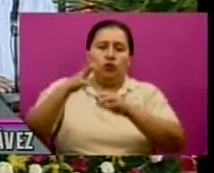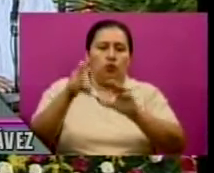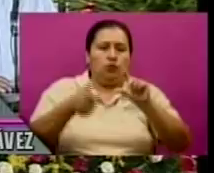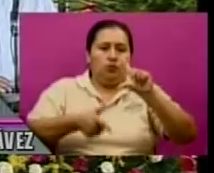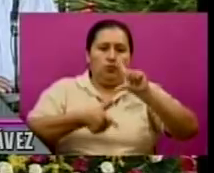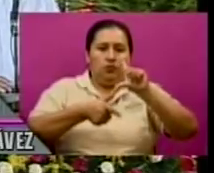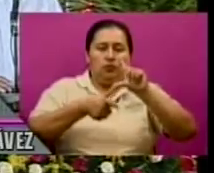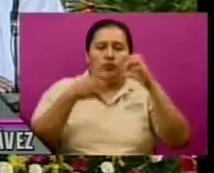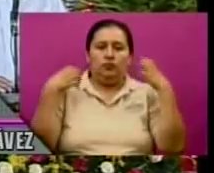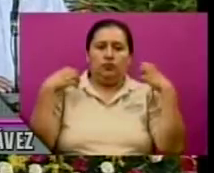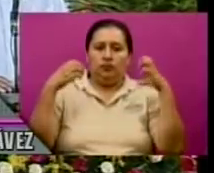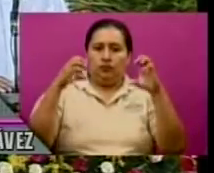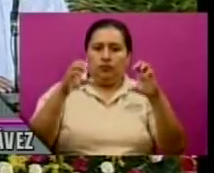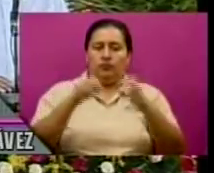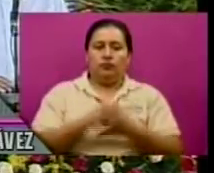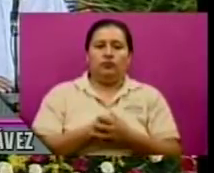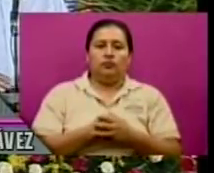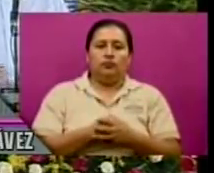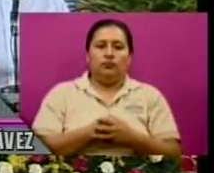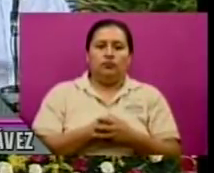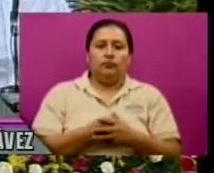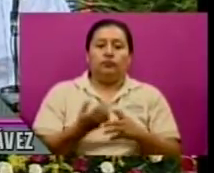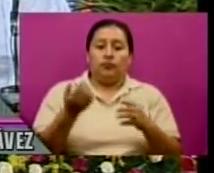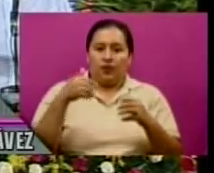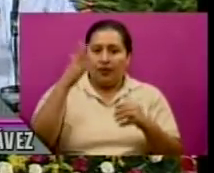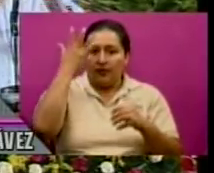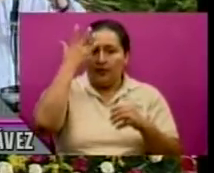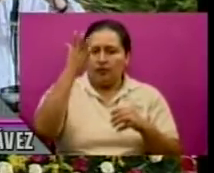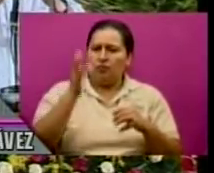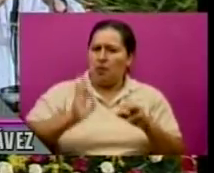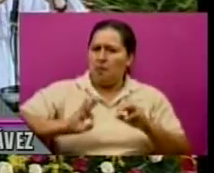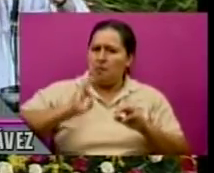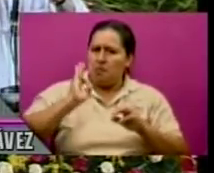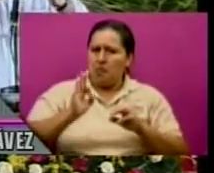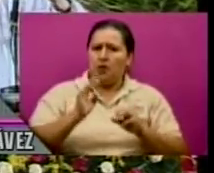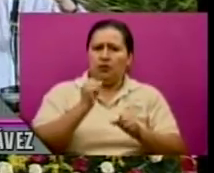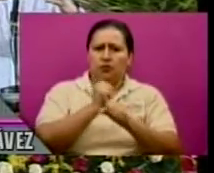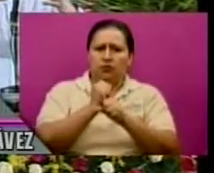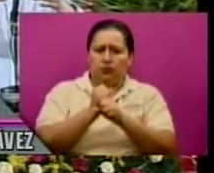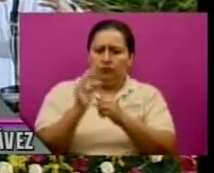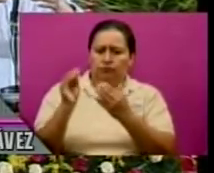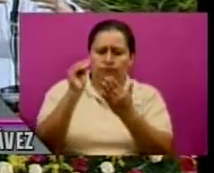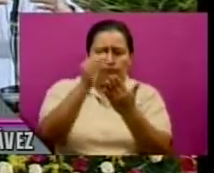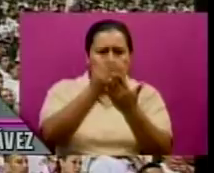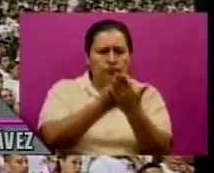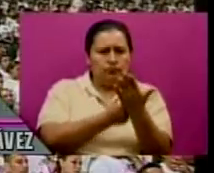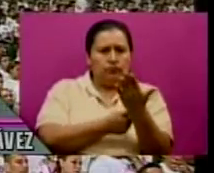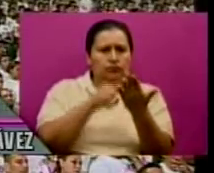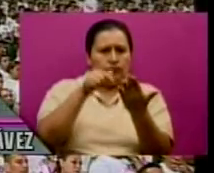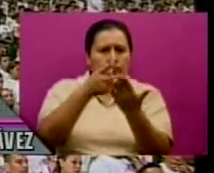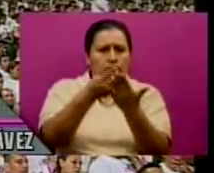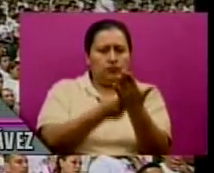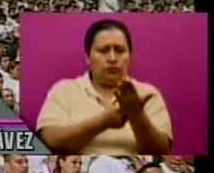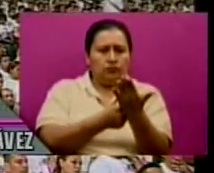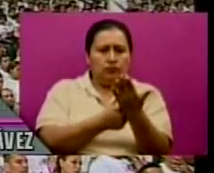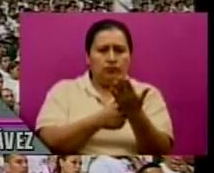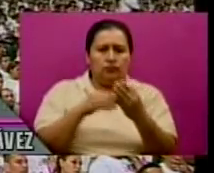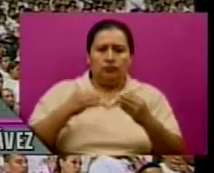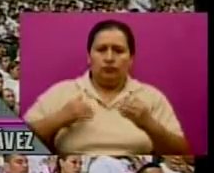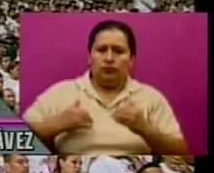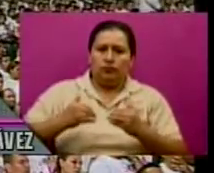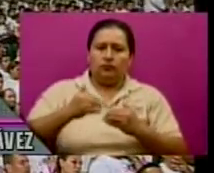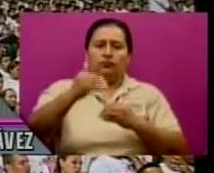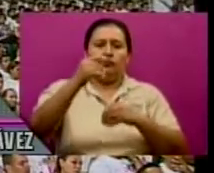latinoamericana y caribeña, y que supo reflejarlo muy bien en ese proyecto que se adelantó en el